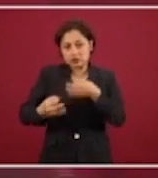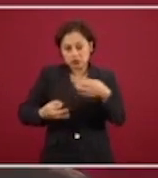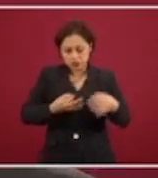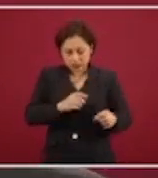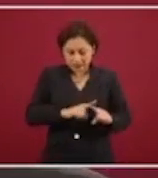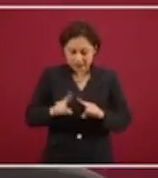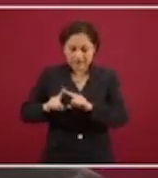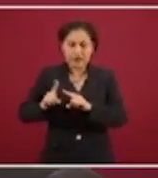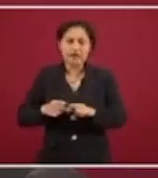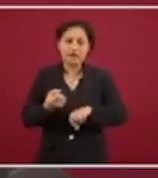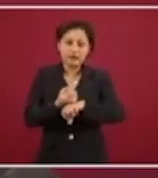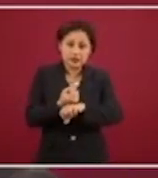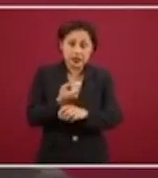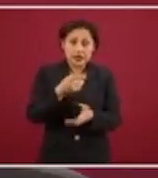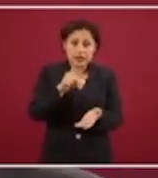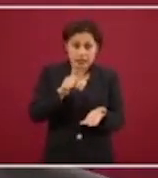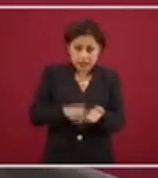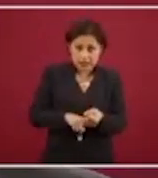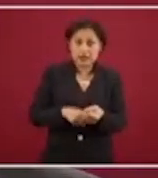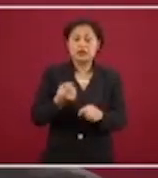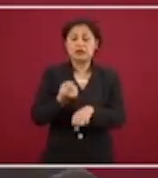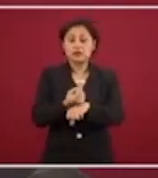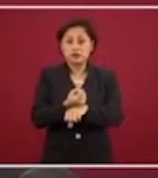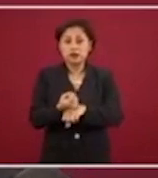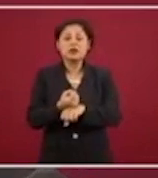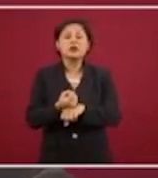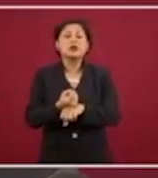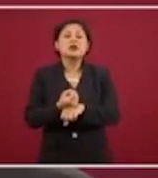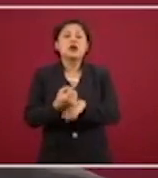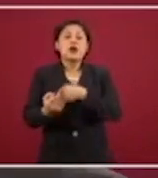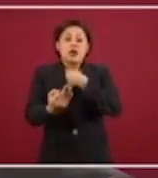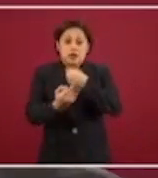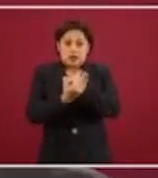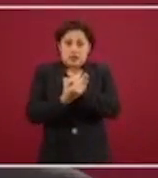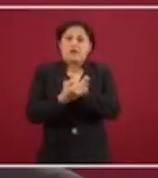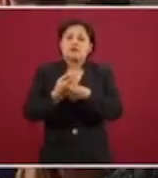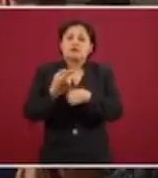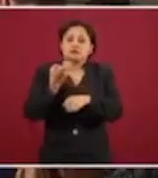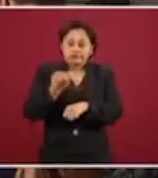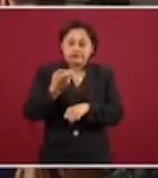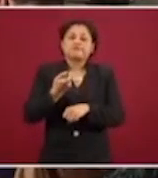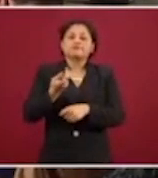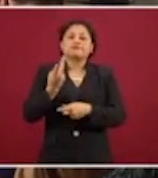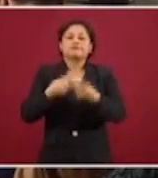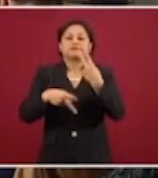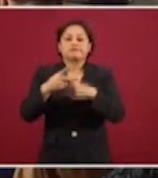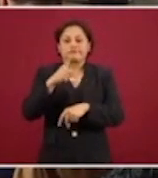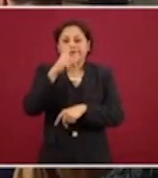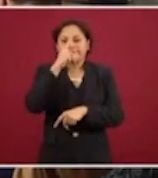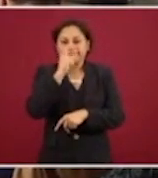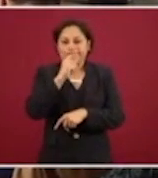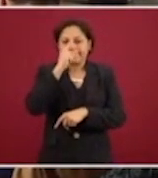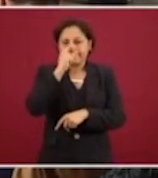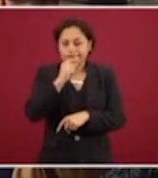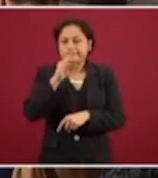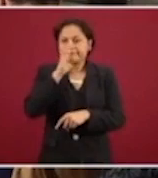paredes de los vasos sanguíneos, las células del sistema inmune, que son los glóbulos blancos, también los glóbulos rojos, prácticamente todas